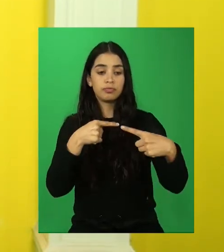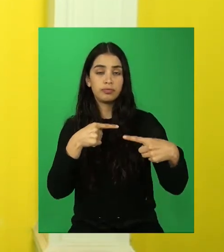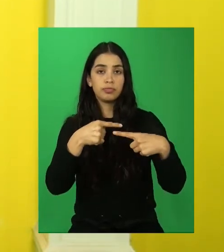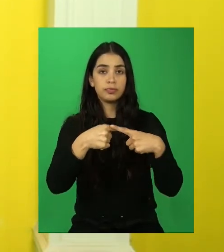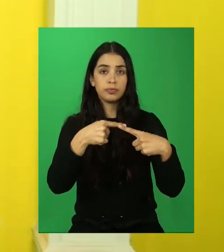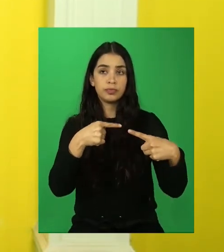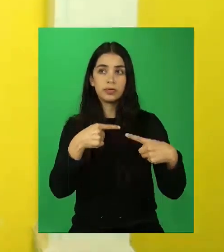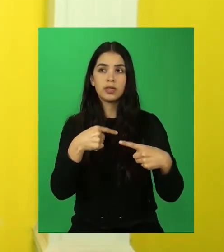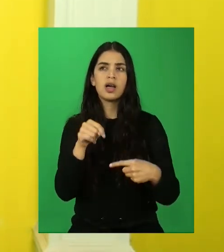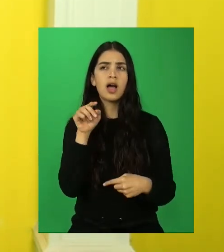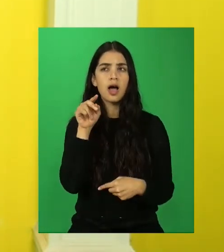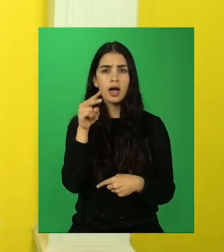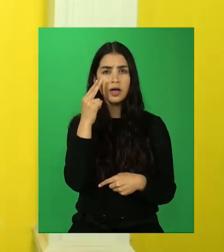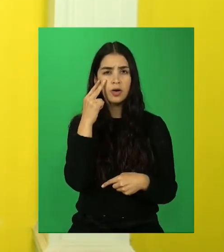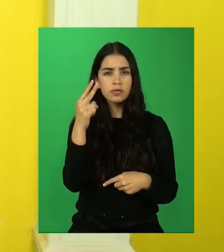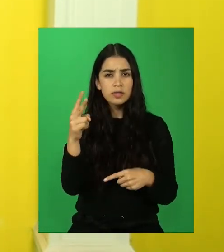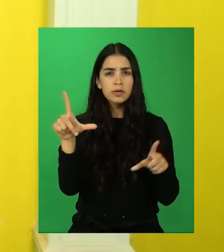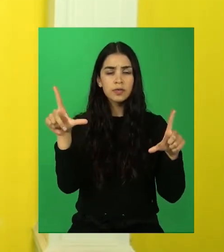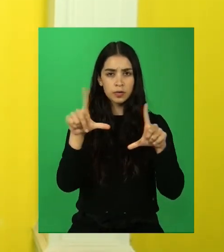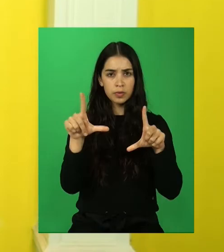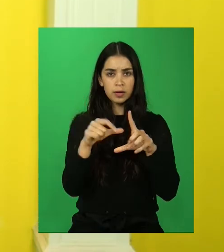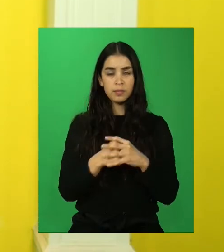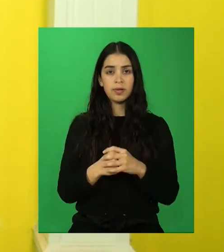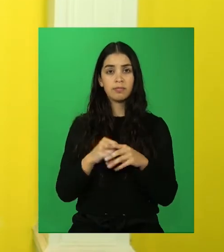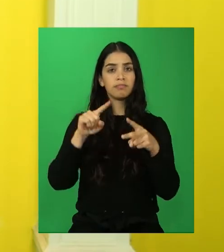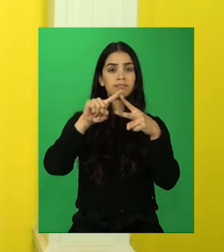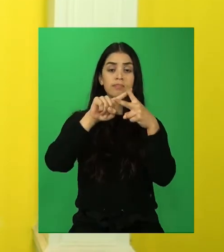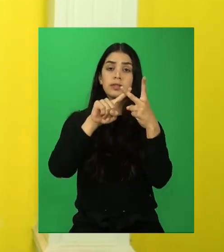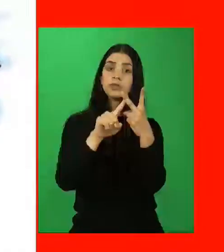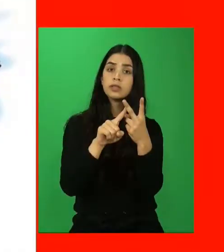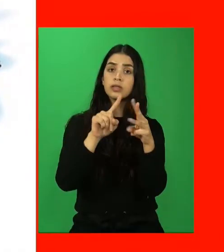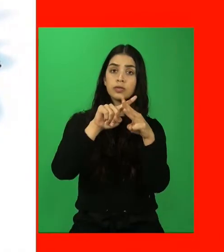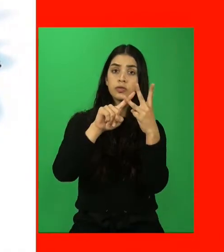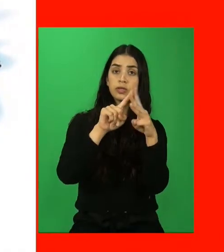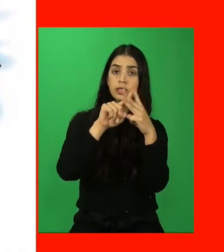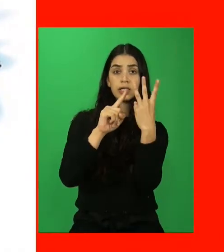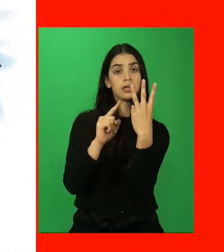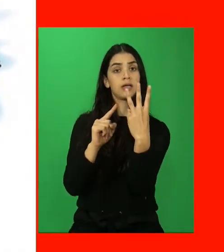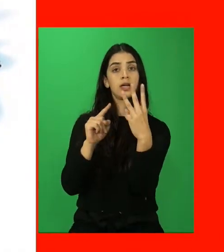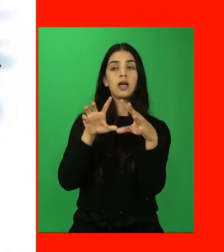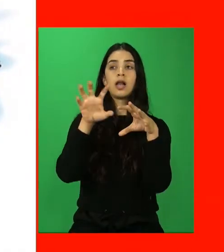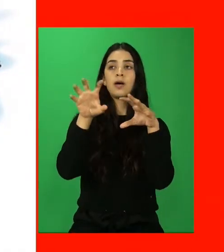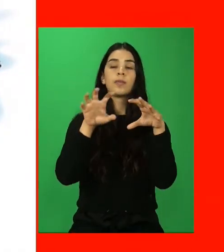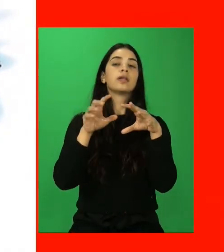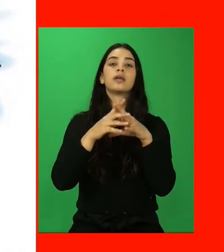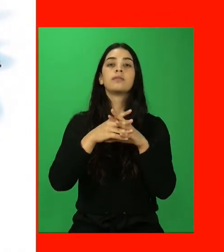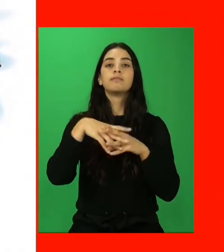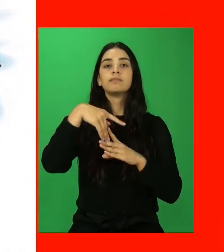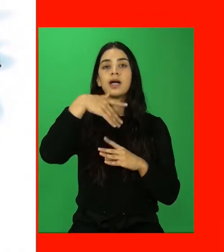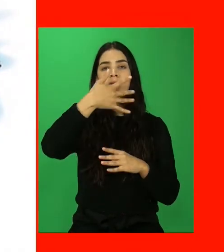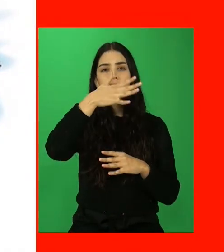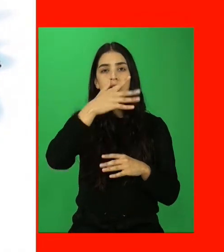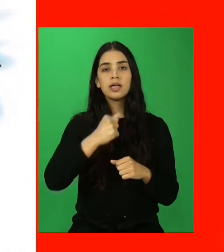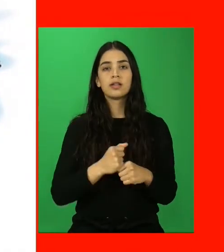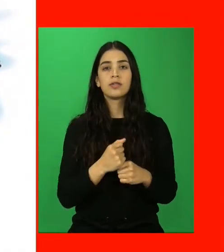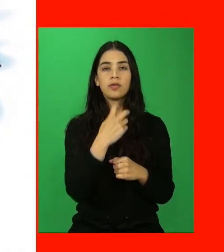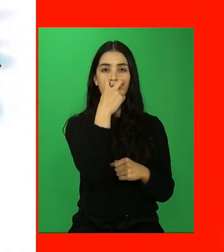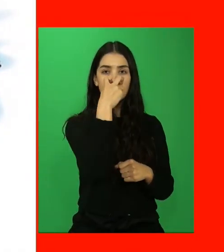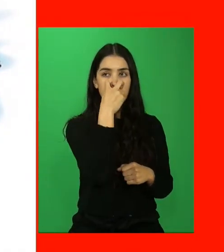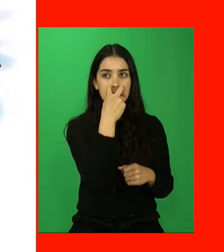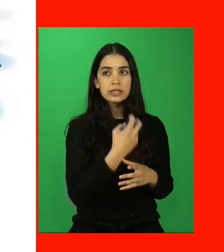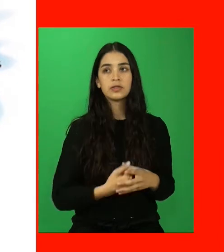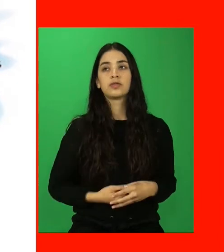Acá hay una imagen donde tengo los tres estados de la materia. Tengo el líquido, el